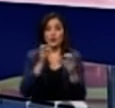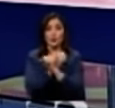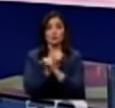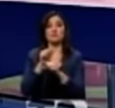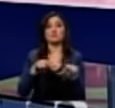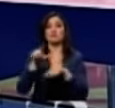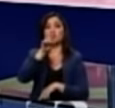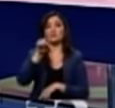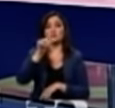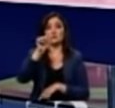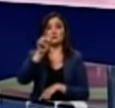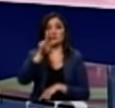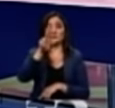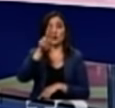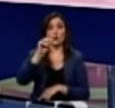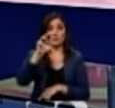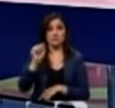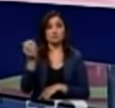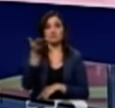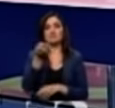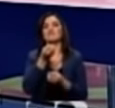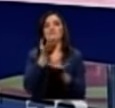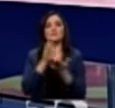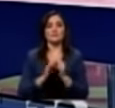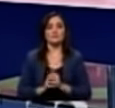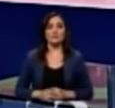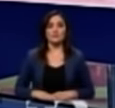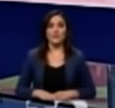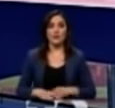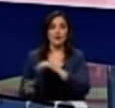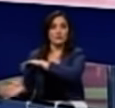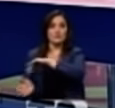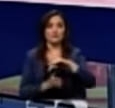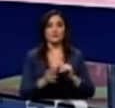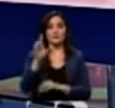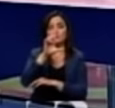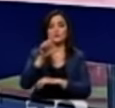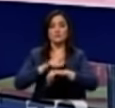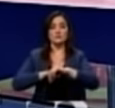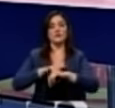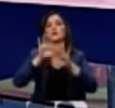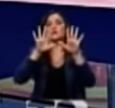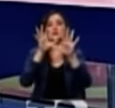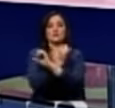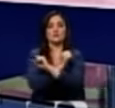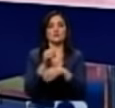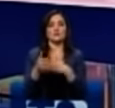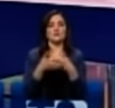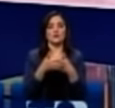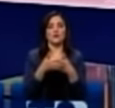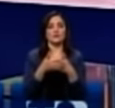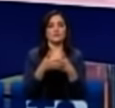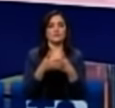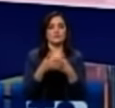Zaruma, patrimonio en riesgo, no se lo pierda. Vamos con otros temas. A partir de este lunes a las 22 horas, se cerró de